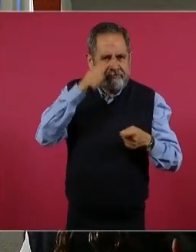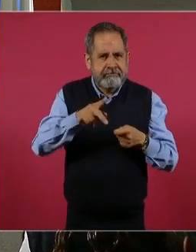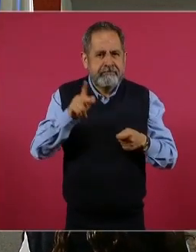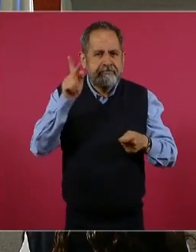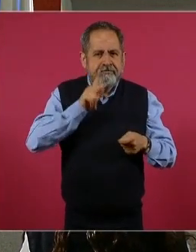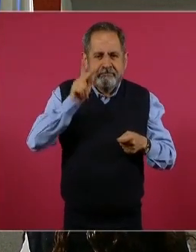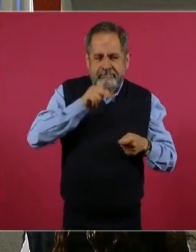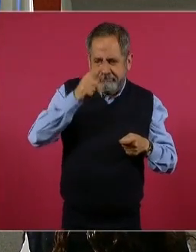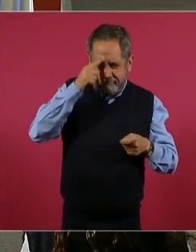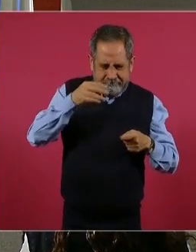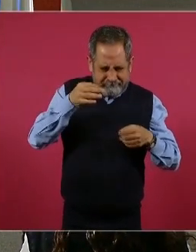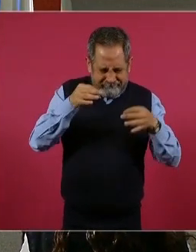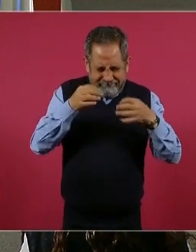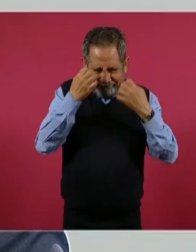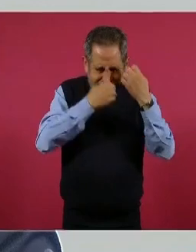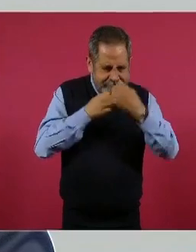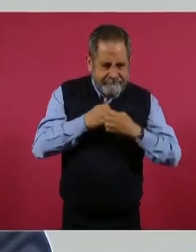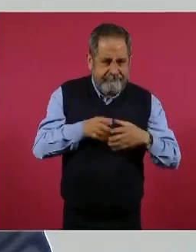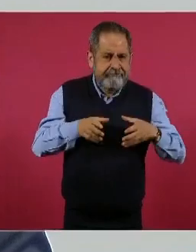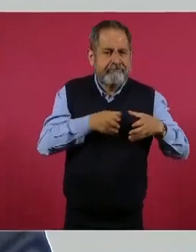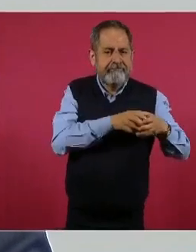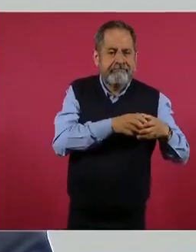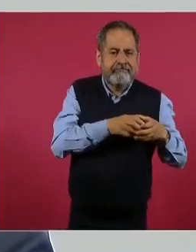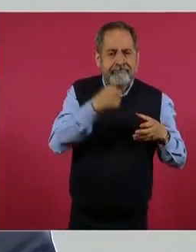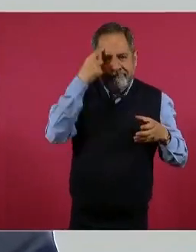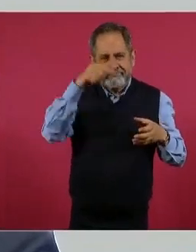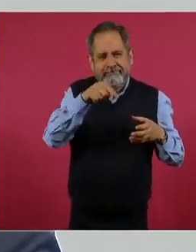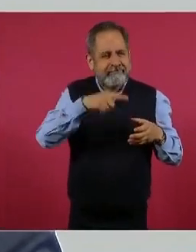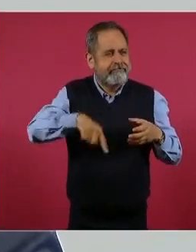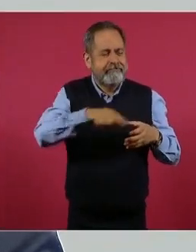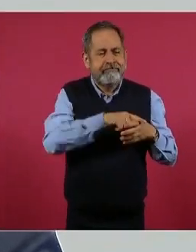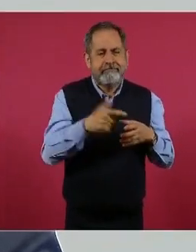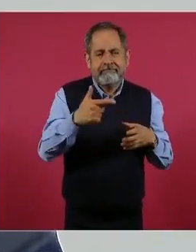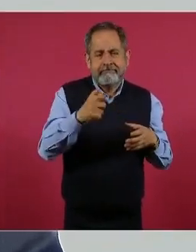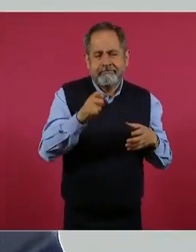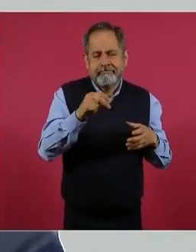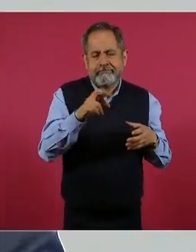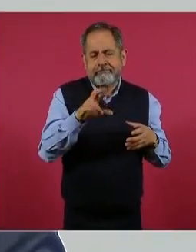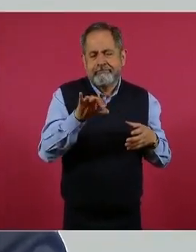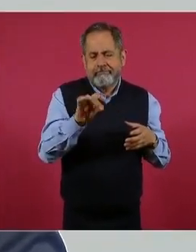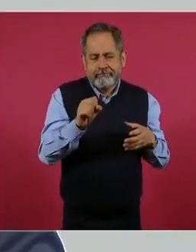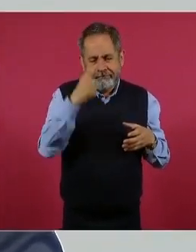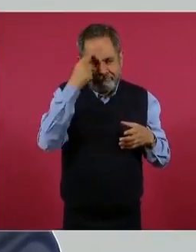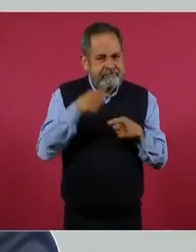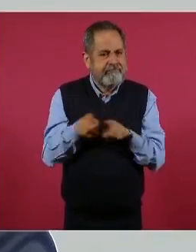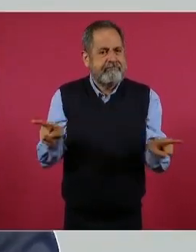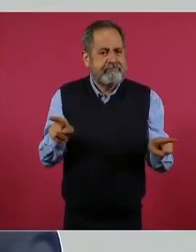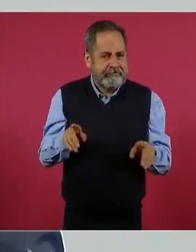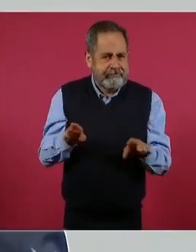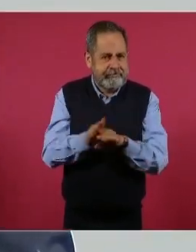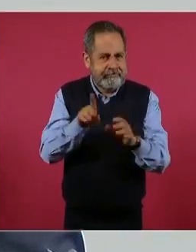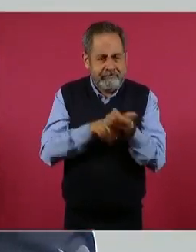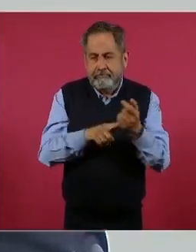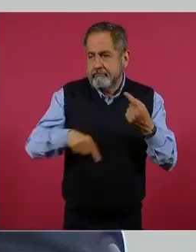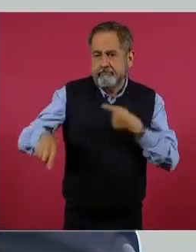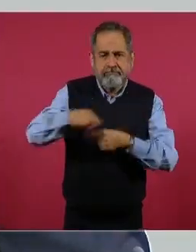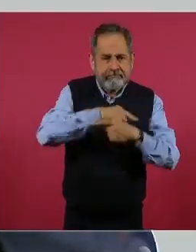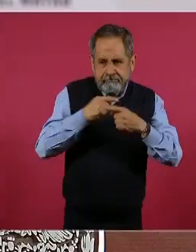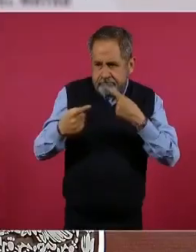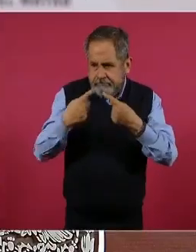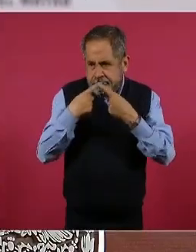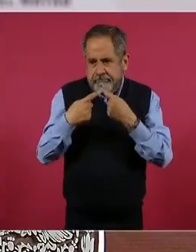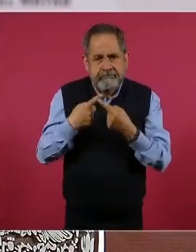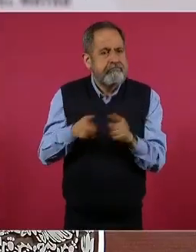medicamentos, particularmente de los genéricos, que generó incluso una disrupción en el mercado regional de los